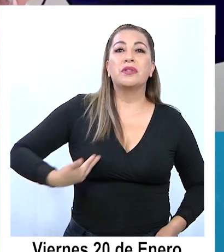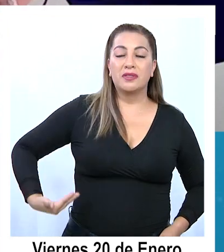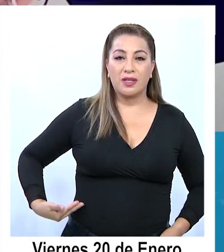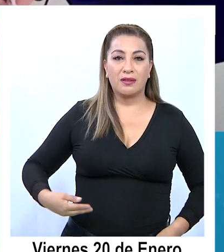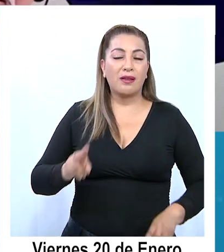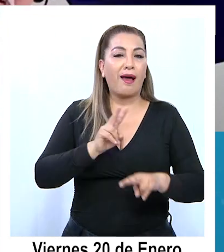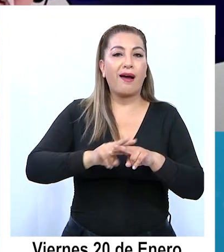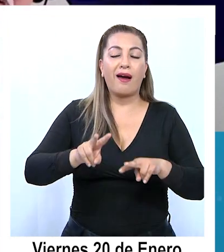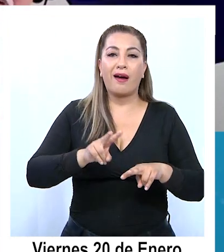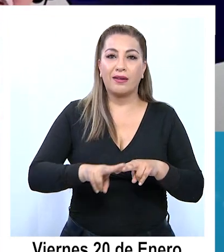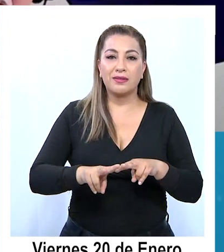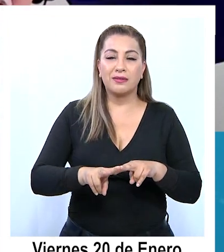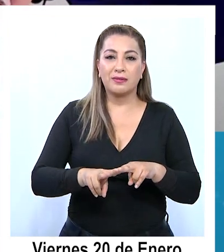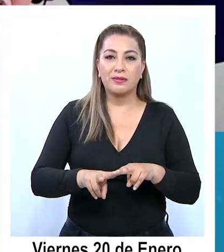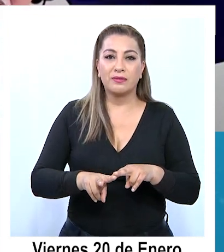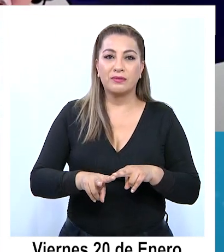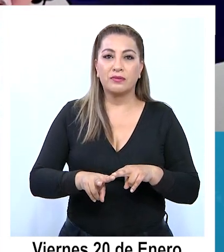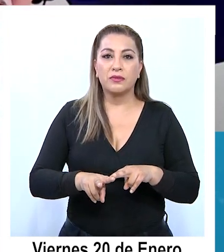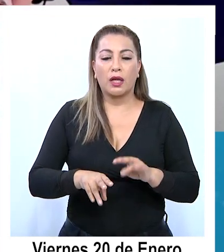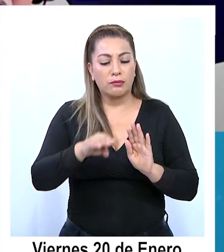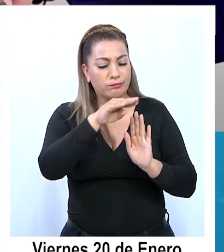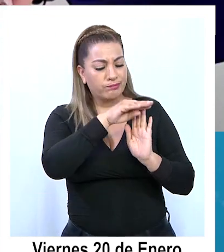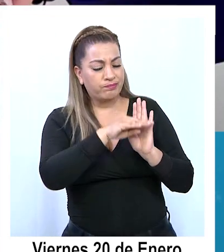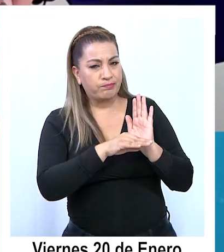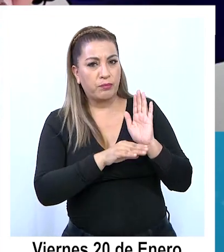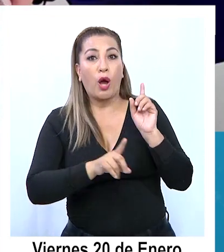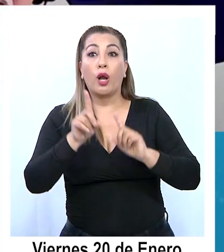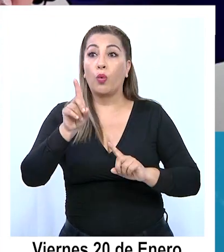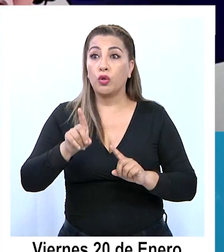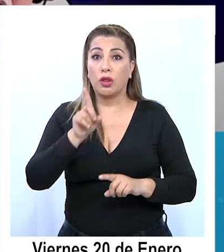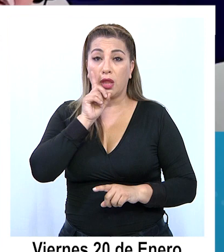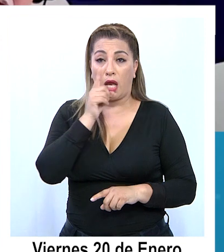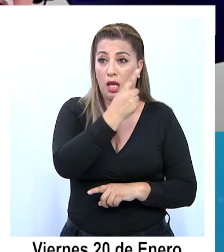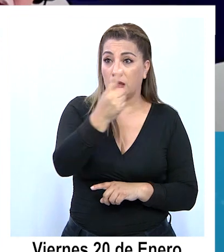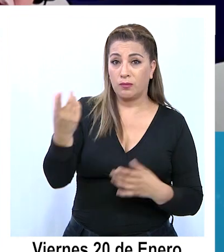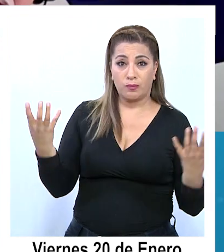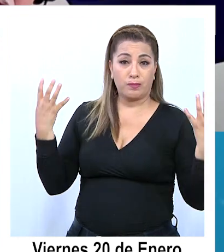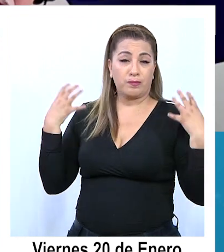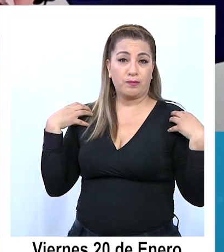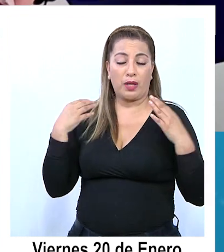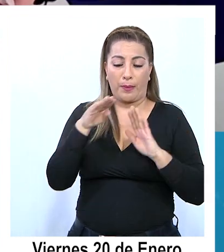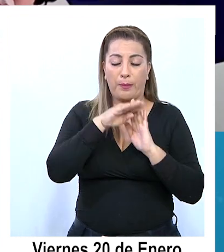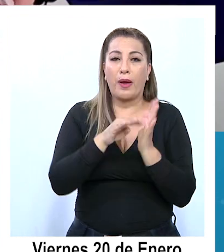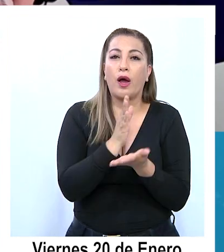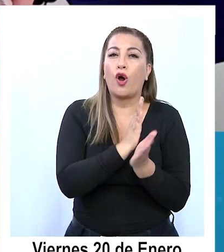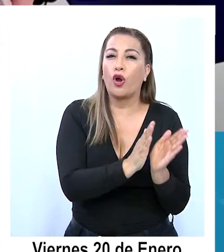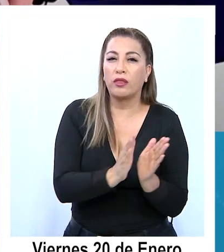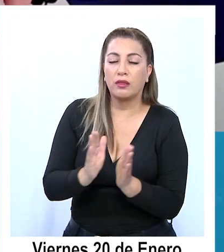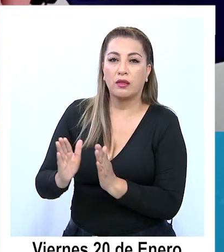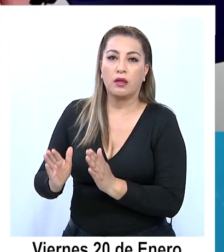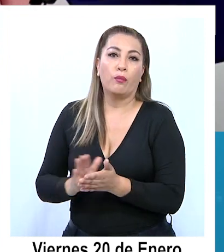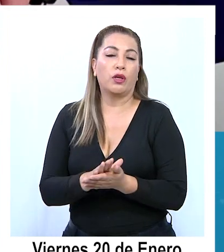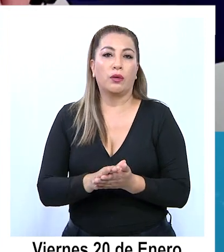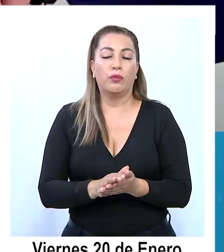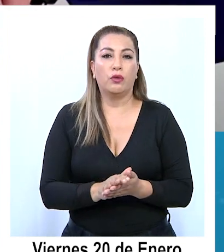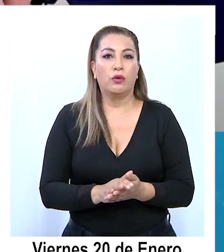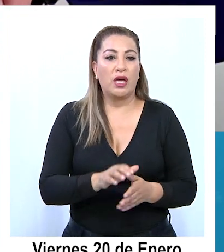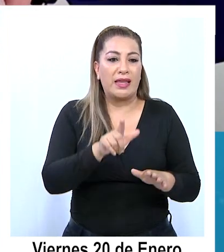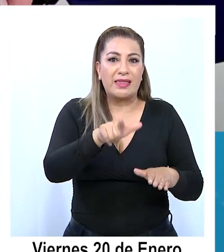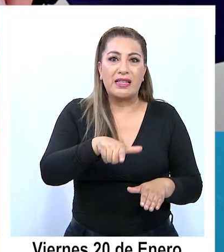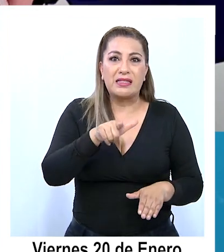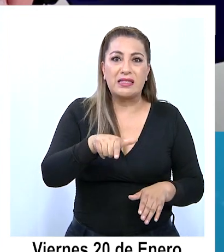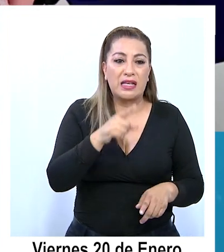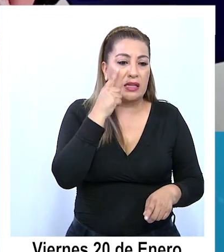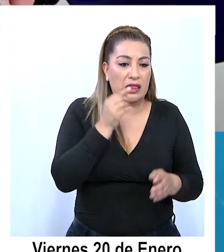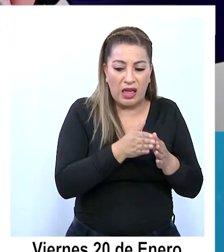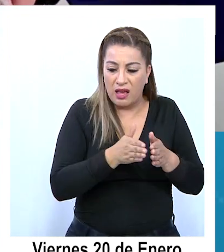implementar y surtan sus efectos las medidas que ellos dicen tener. Porque la gente con 8 homicidios en 17